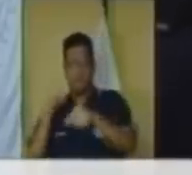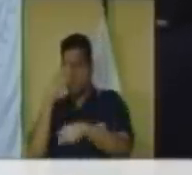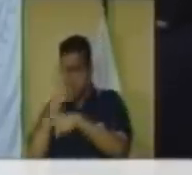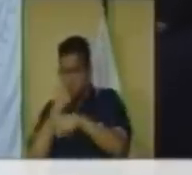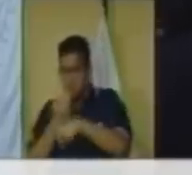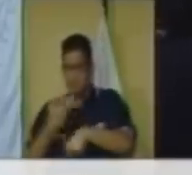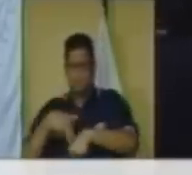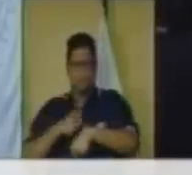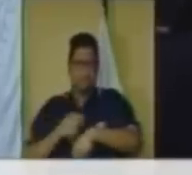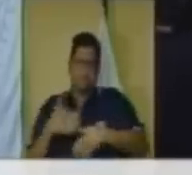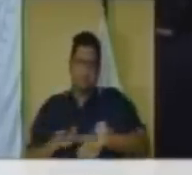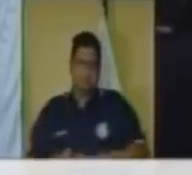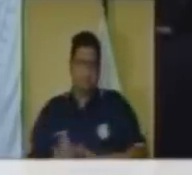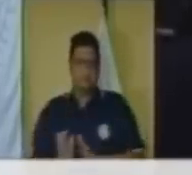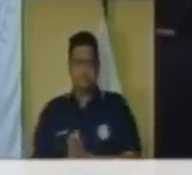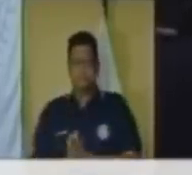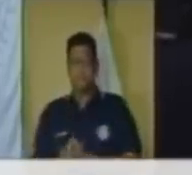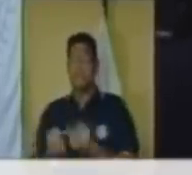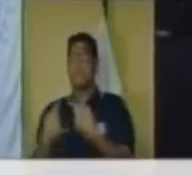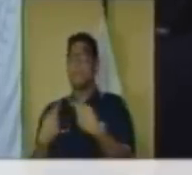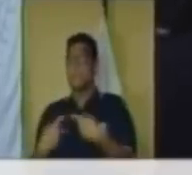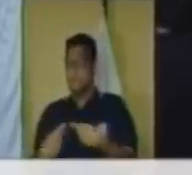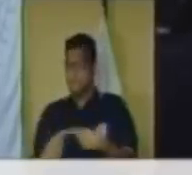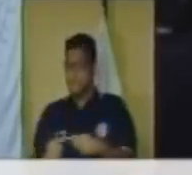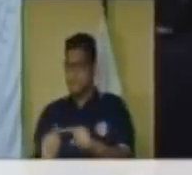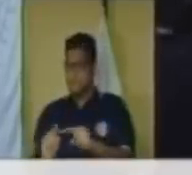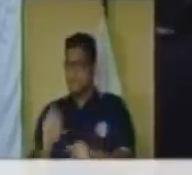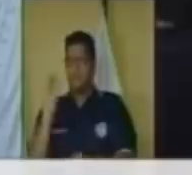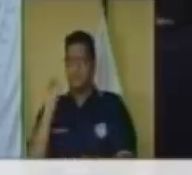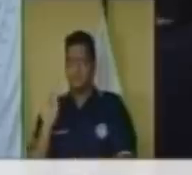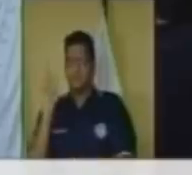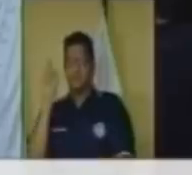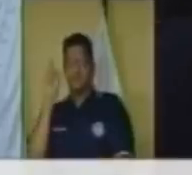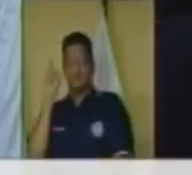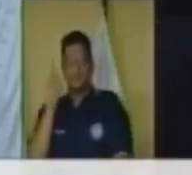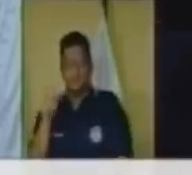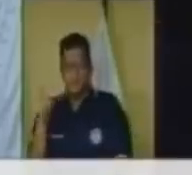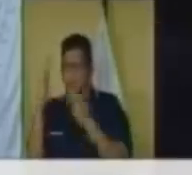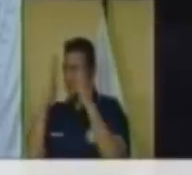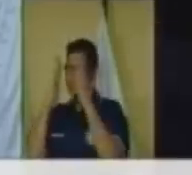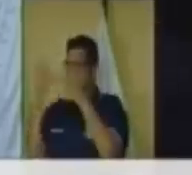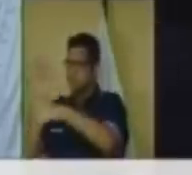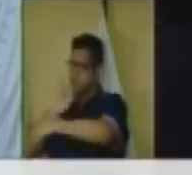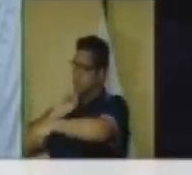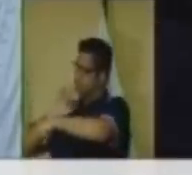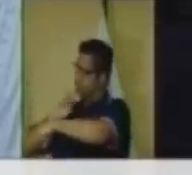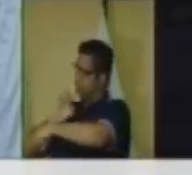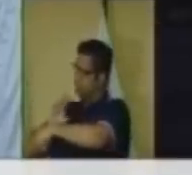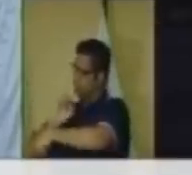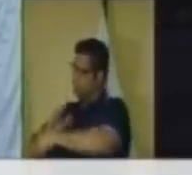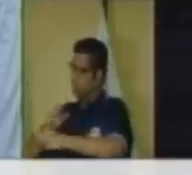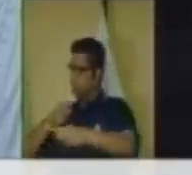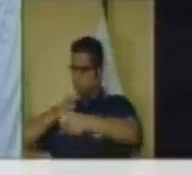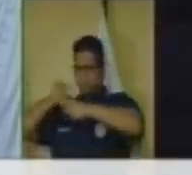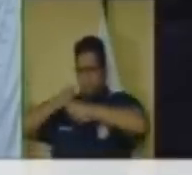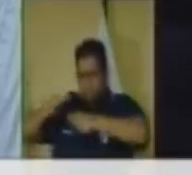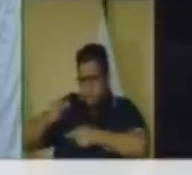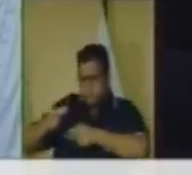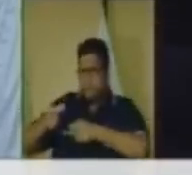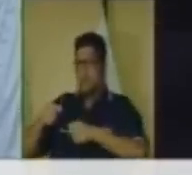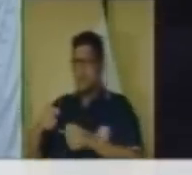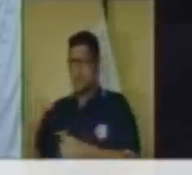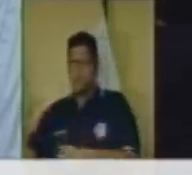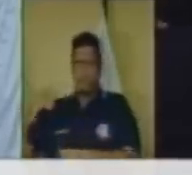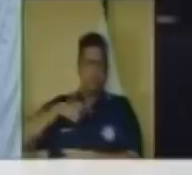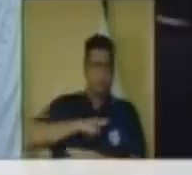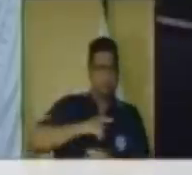normalidad. No obstante, deberán acatar las instrucciones que se han girado sobre el control migratorio, además